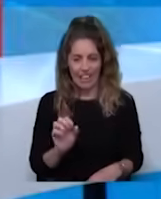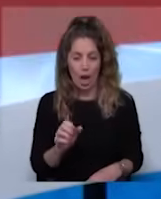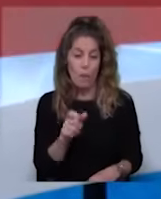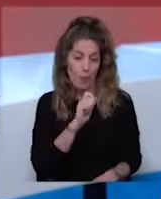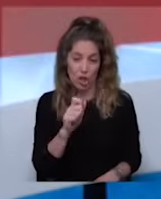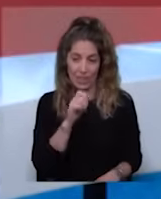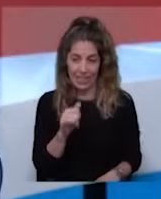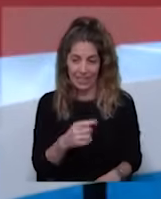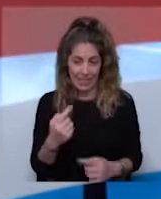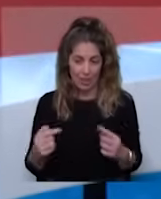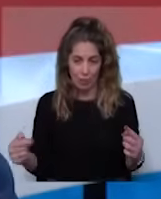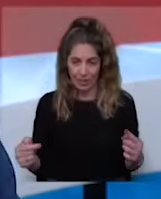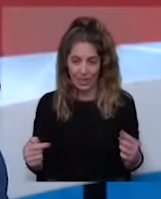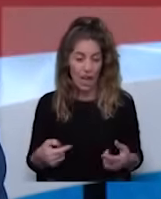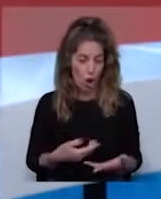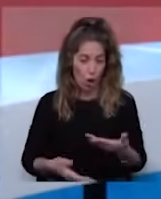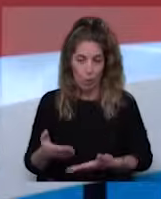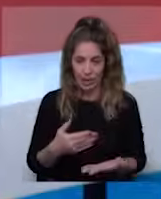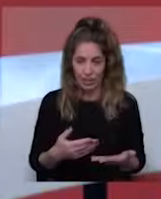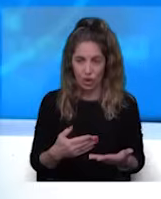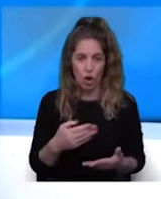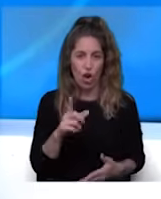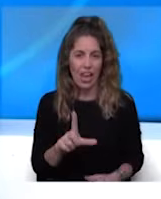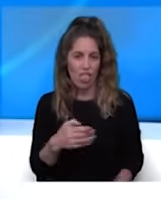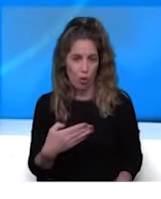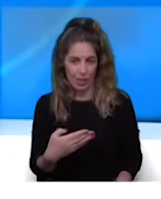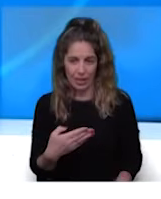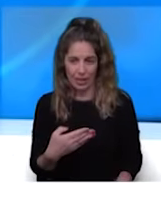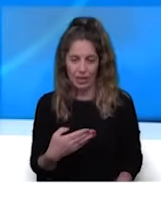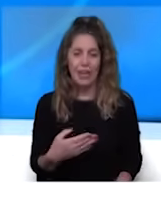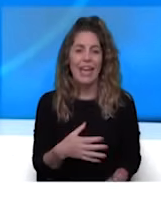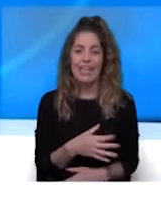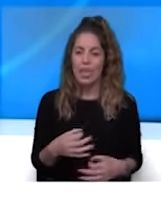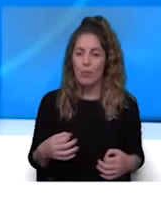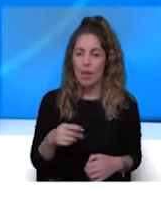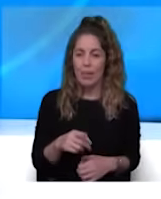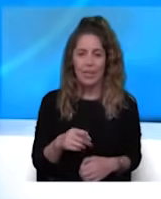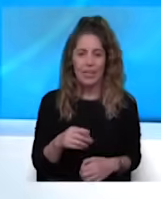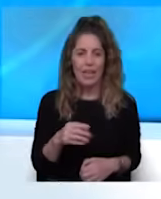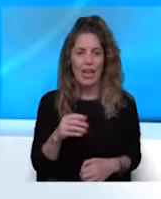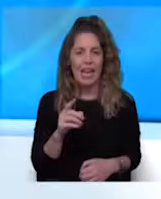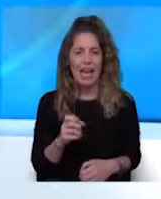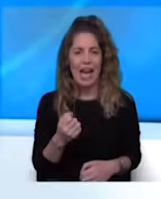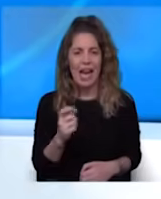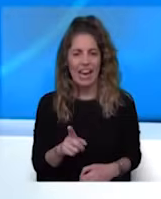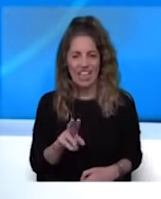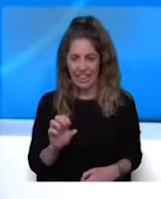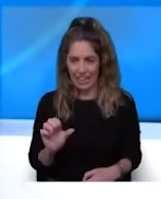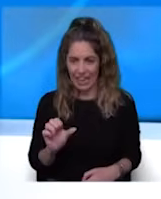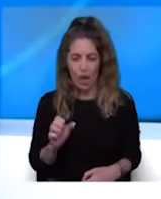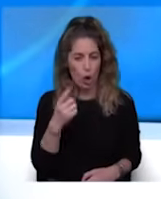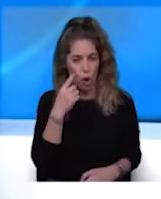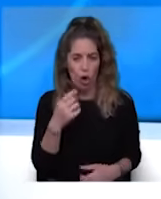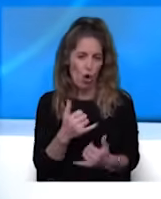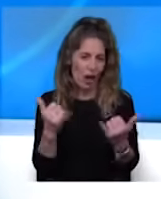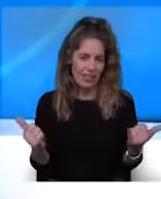Además este material y que lo compartió con con con lado B gentilmente increíblemente Miguel Aguirre a quien conozco desde hace